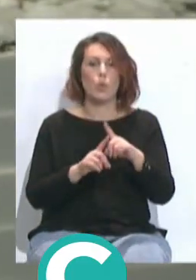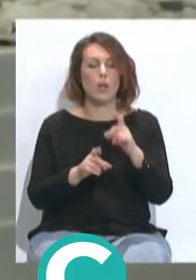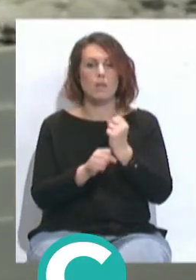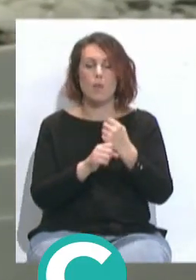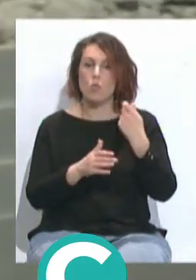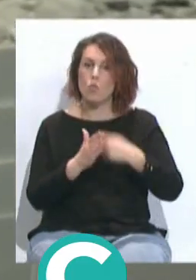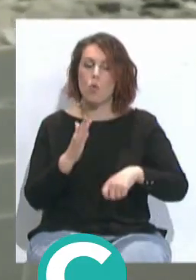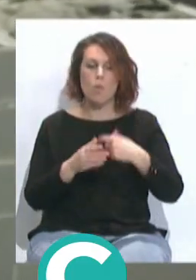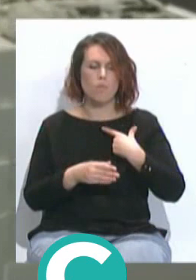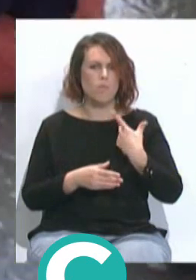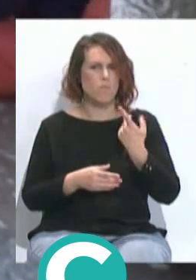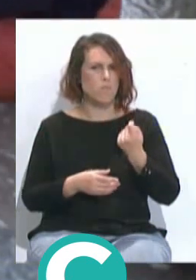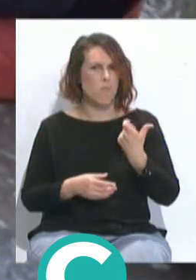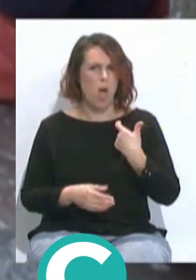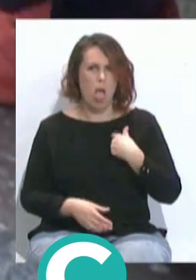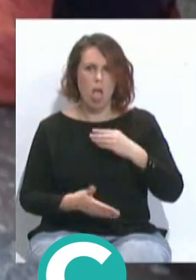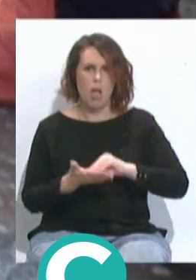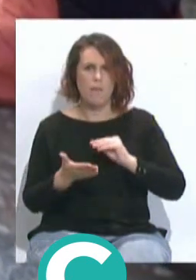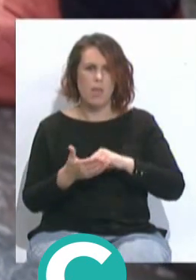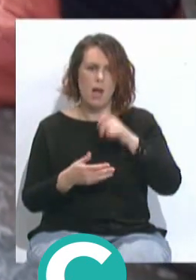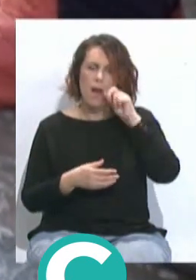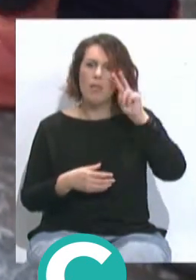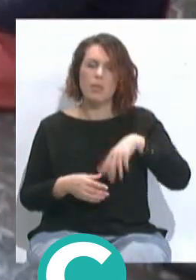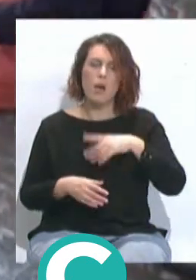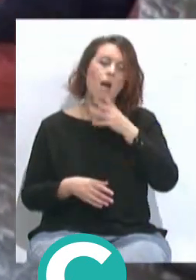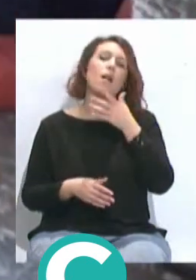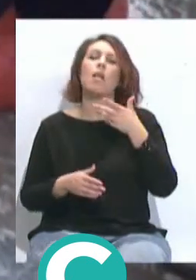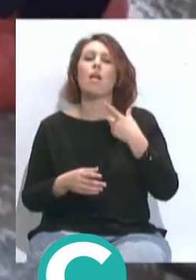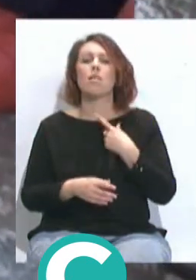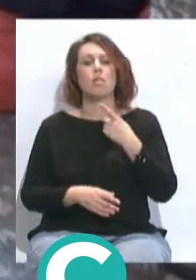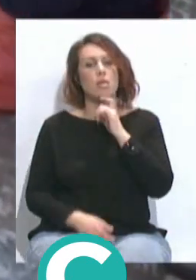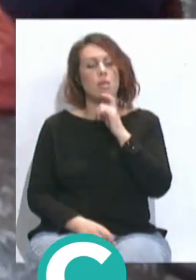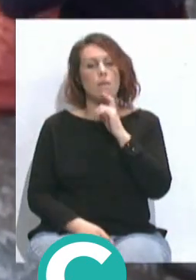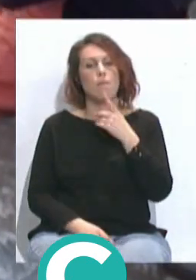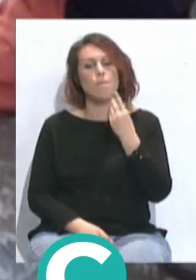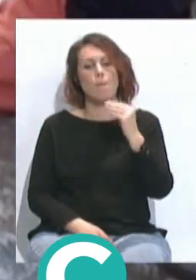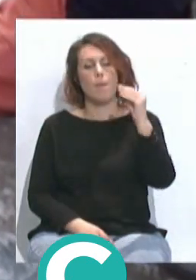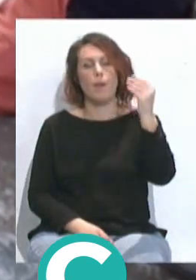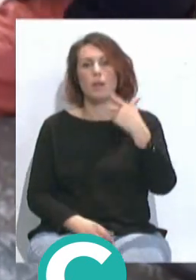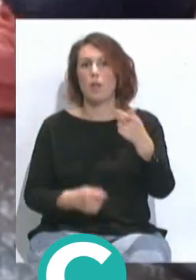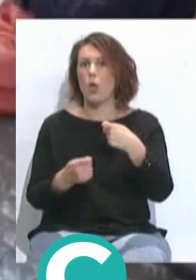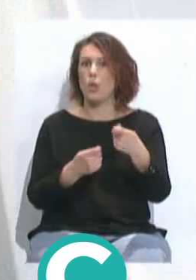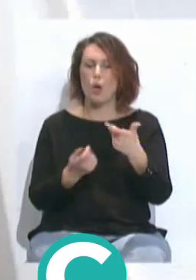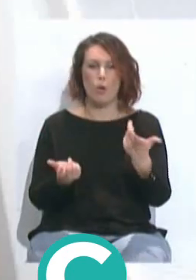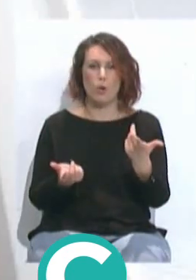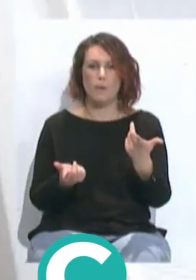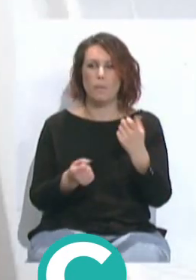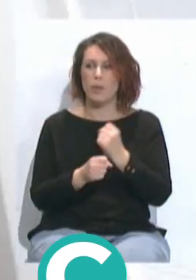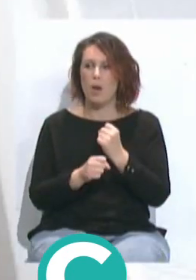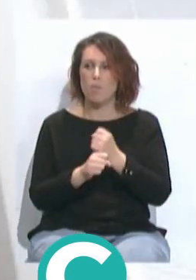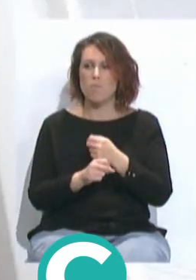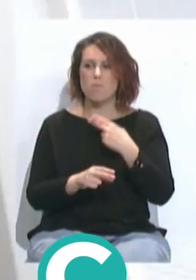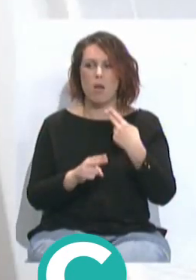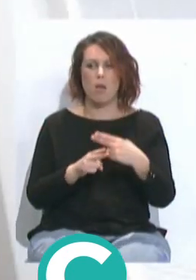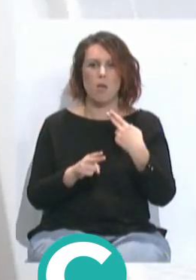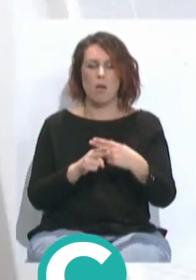tan duro y pocas veces reconocido al que ahora se le suman nuevas dificultades estamos hablando de un negocio de un trabajo muy